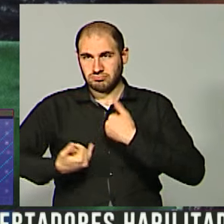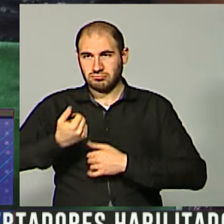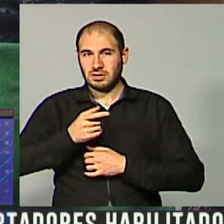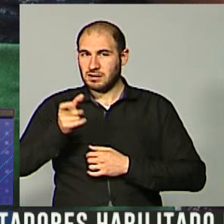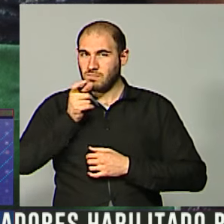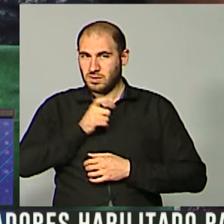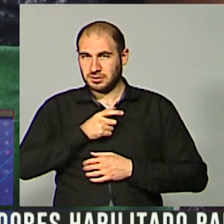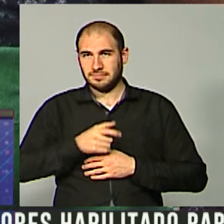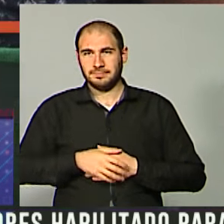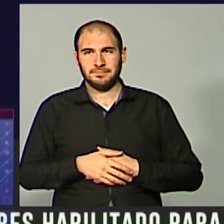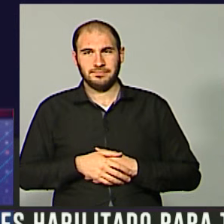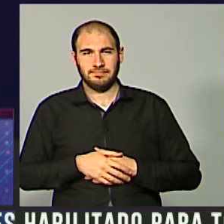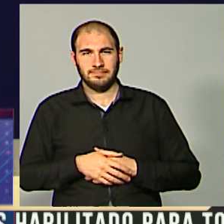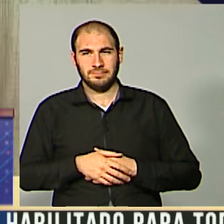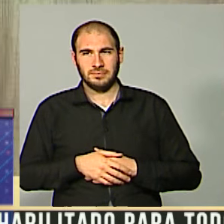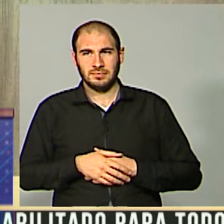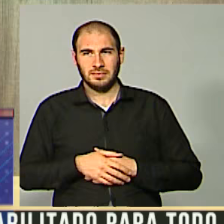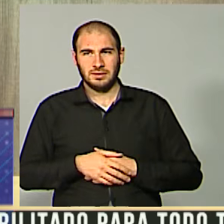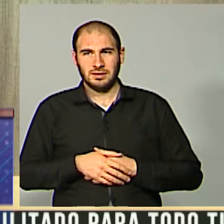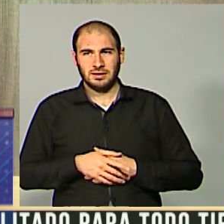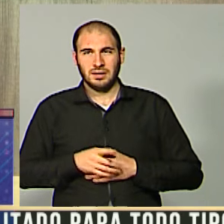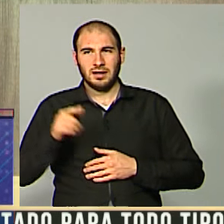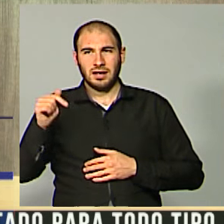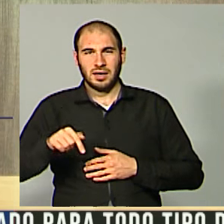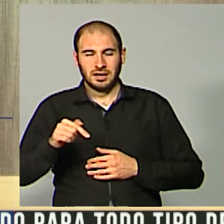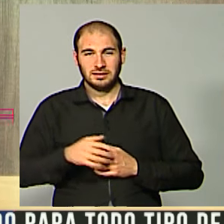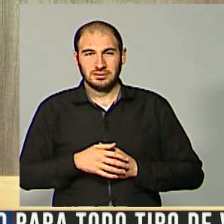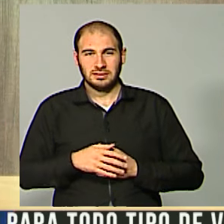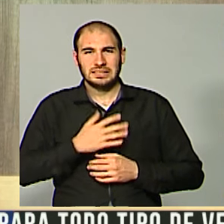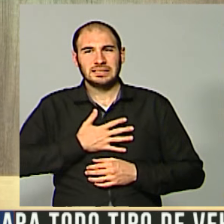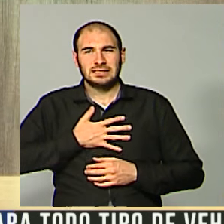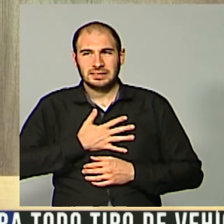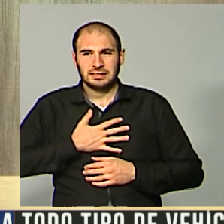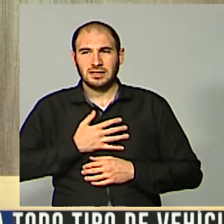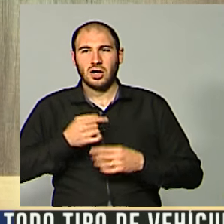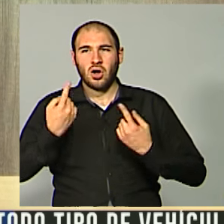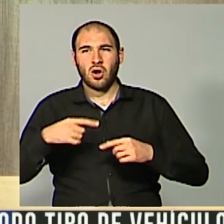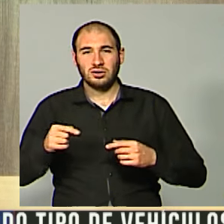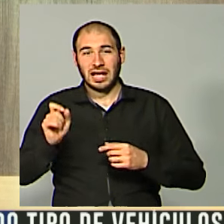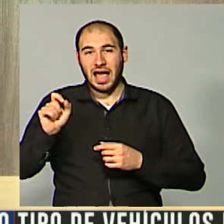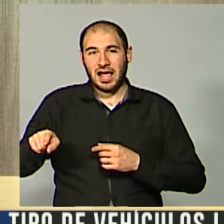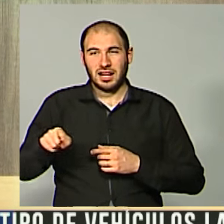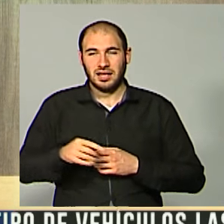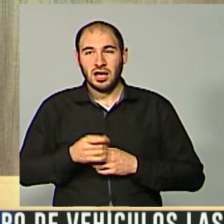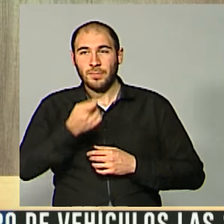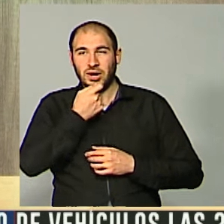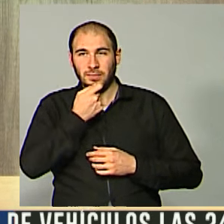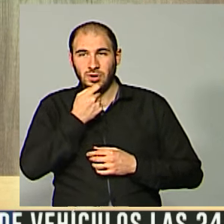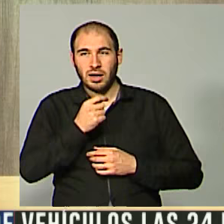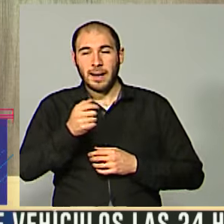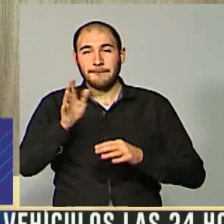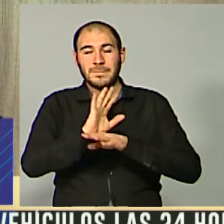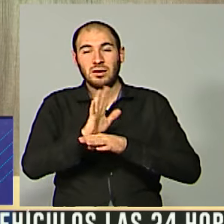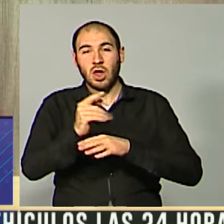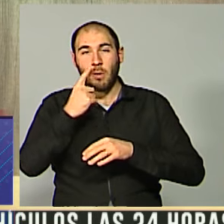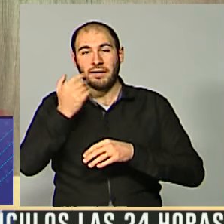al respecto. En realidad estuvo atravesada por sensaciones y por cosas que le pasaron a él. Por ejemplo, una película de